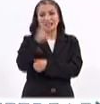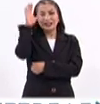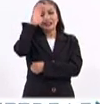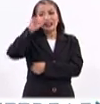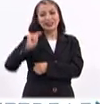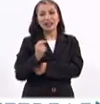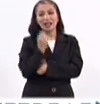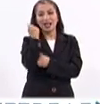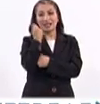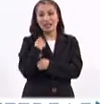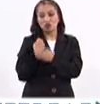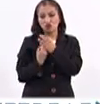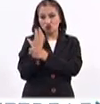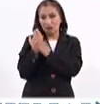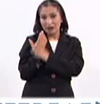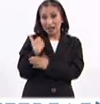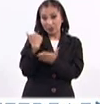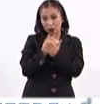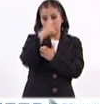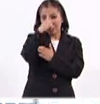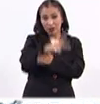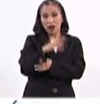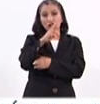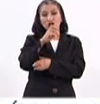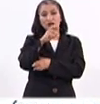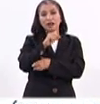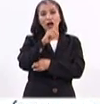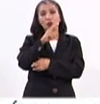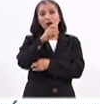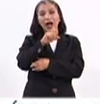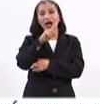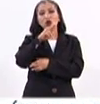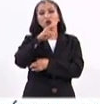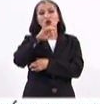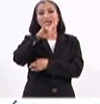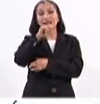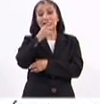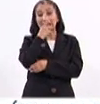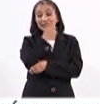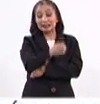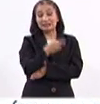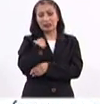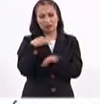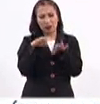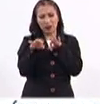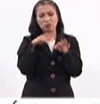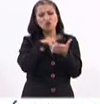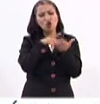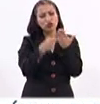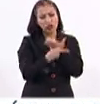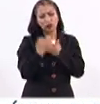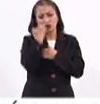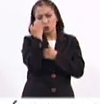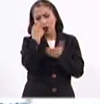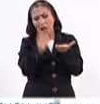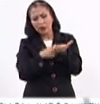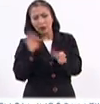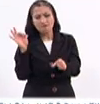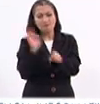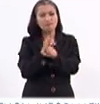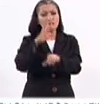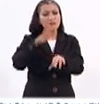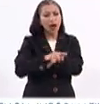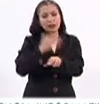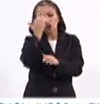Ciencia, Tecnología e Innovación de la Ciudad de México, Rosaura Riz Gutiérrez, indicó que trabajan en proyectos académicos que